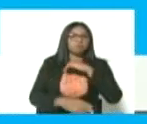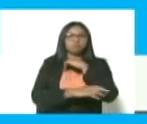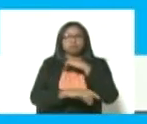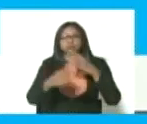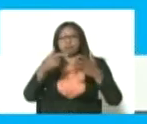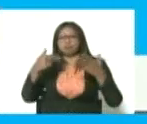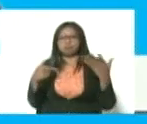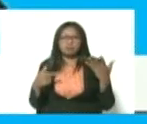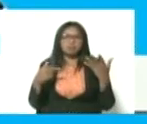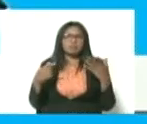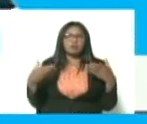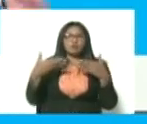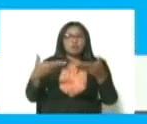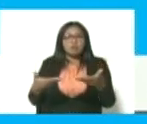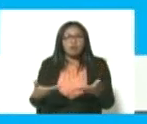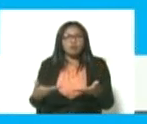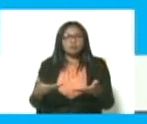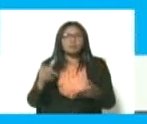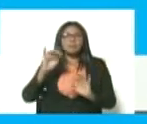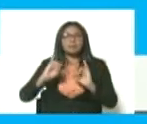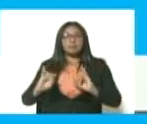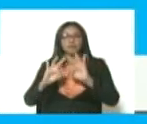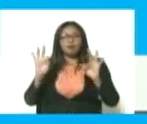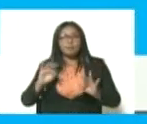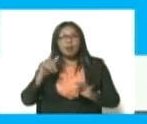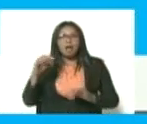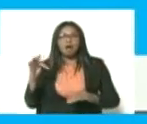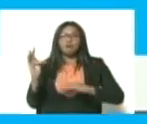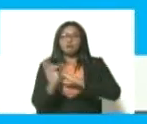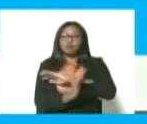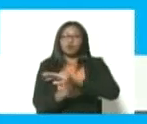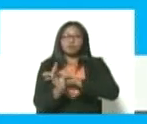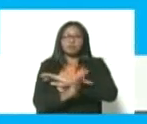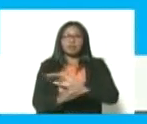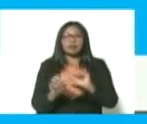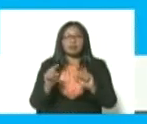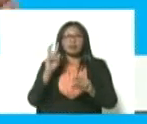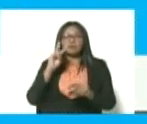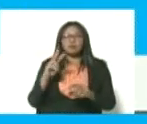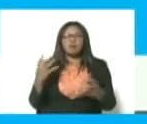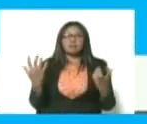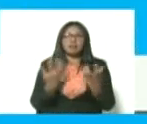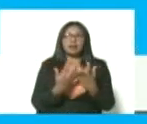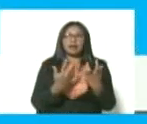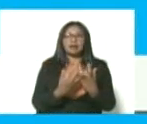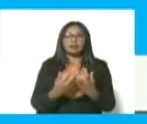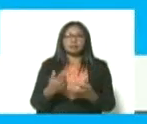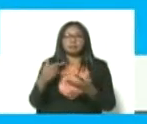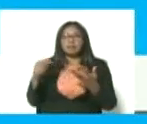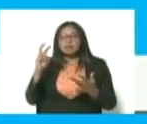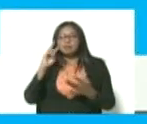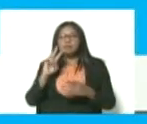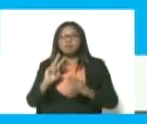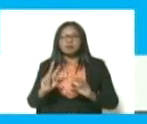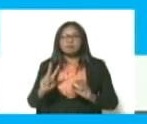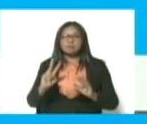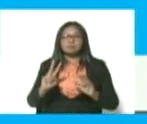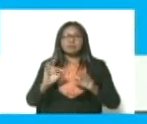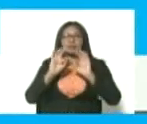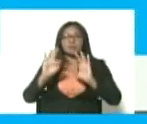narcotraficantes. Y también en esa frontera está lo que queda de la guerrilla colombiana, los restos de la guerrilla